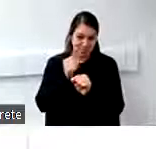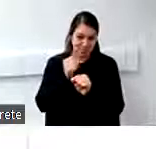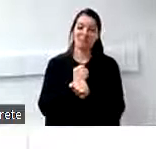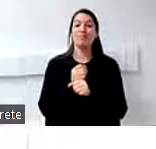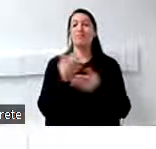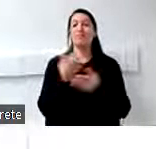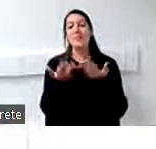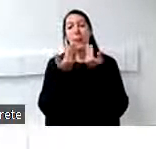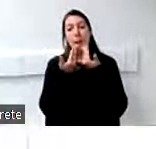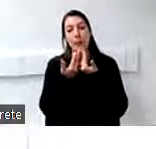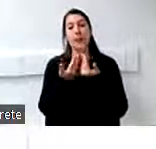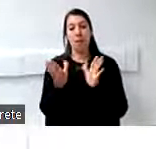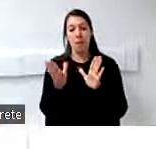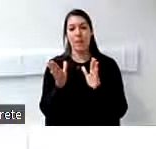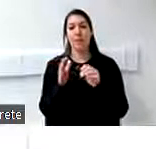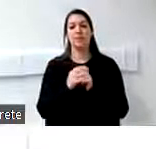vamos un poquito